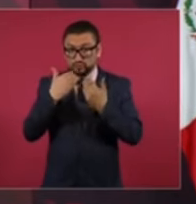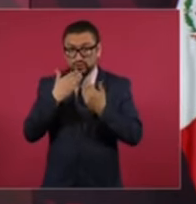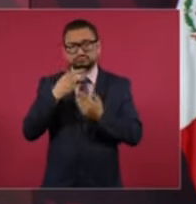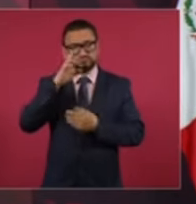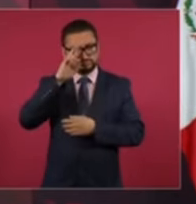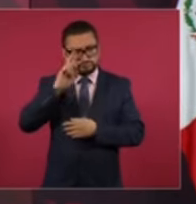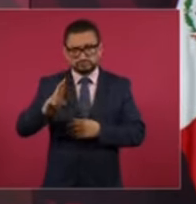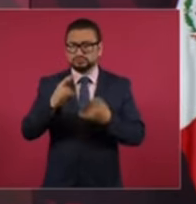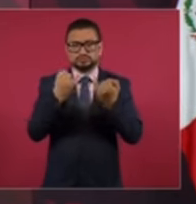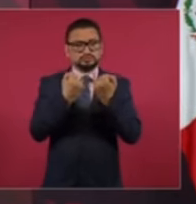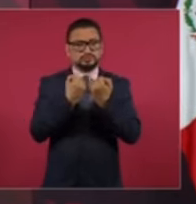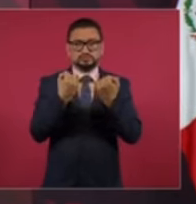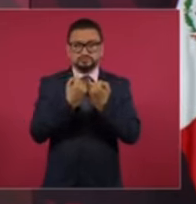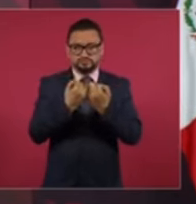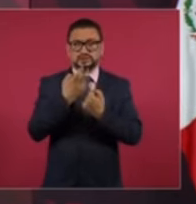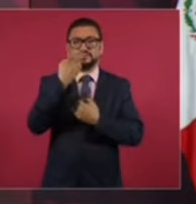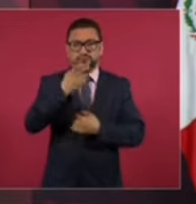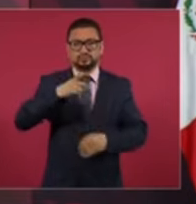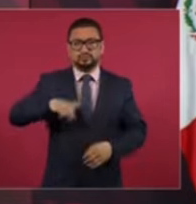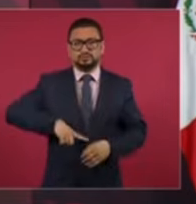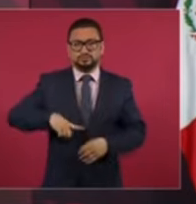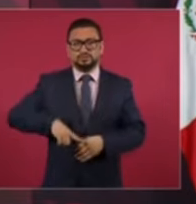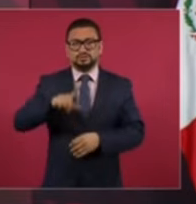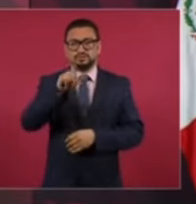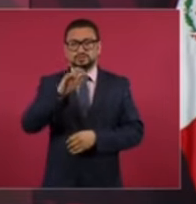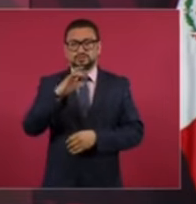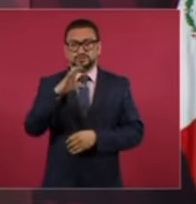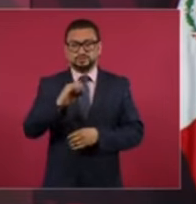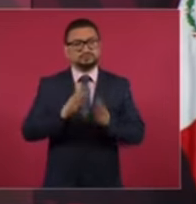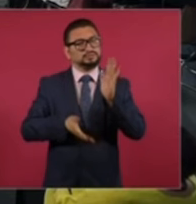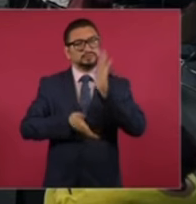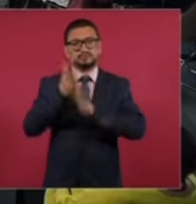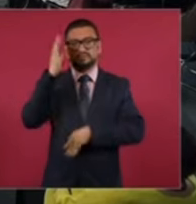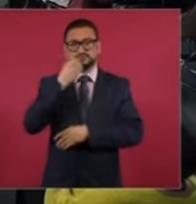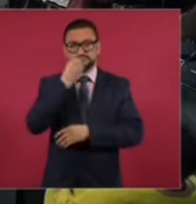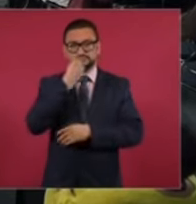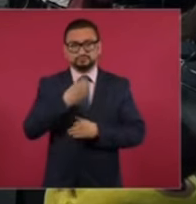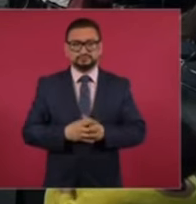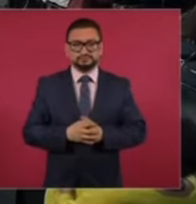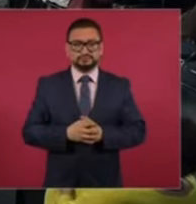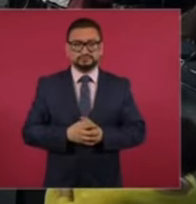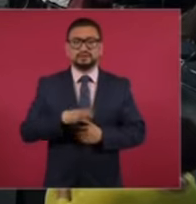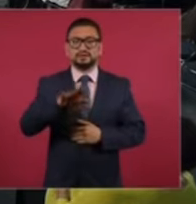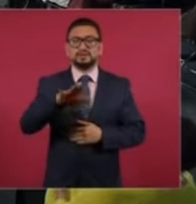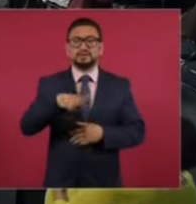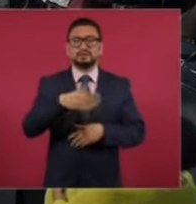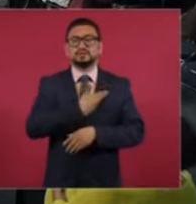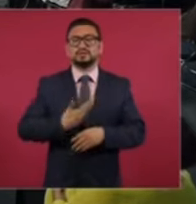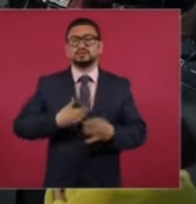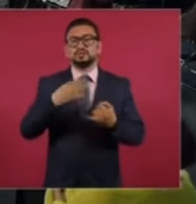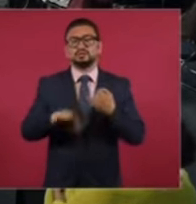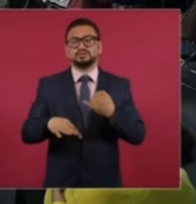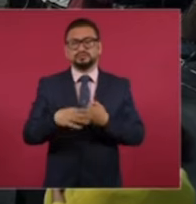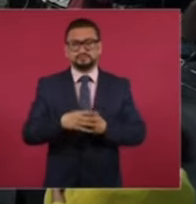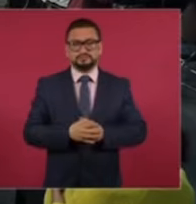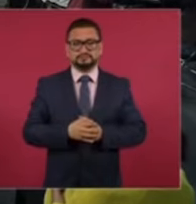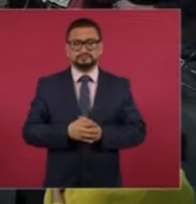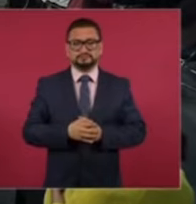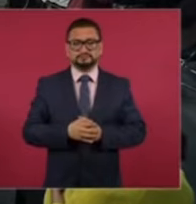Eso es el Estado laico. Y ya vámonos a desayunar. Presidente, nada más para finalizar,